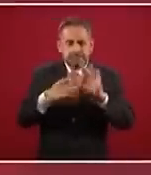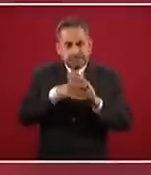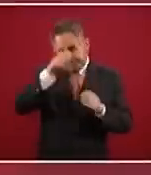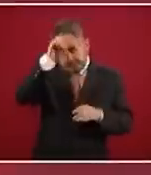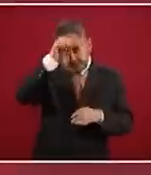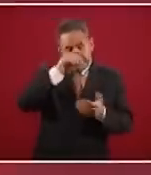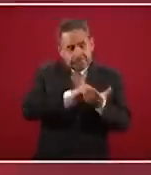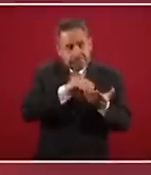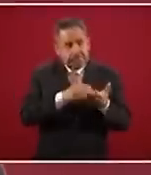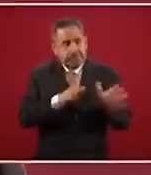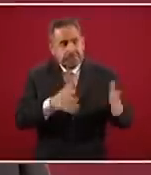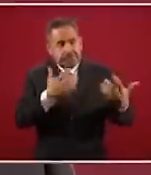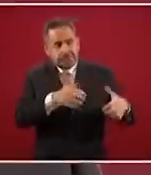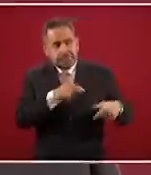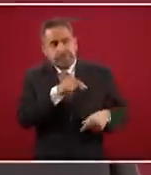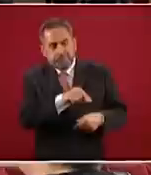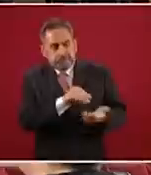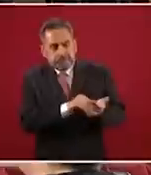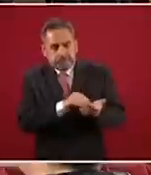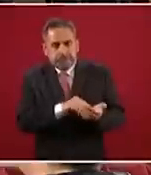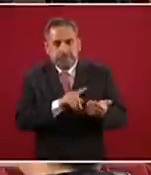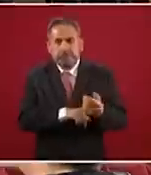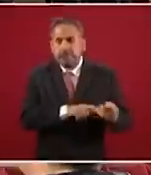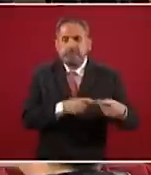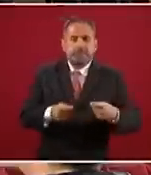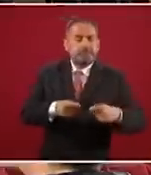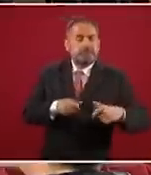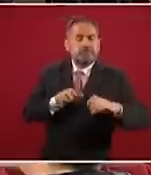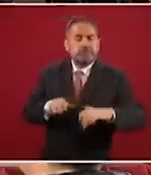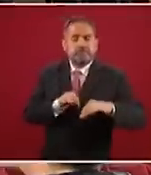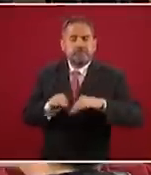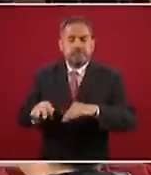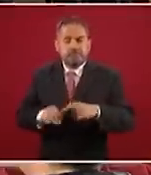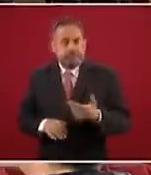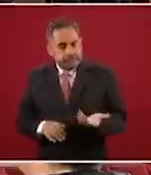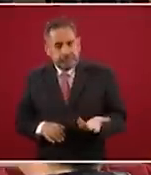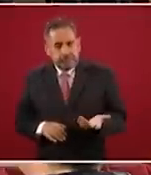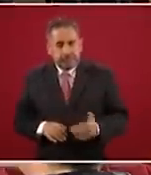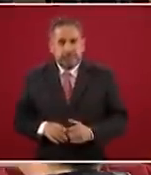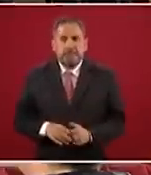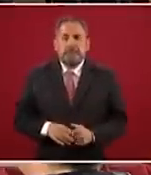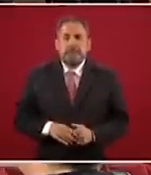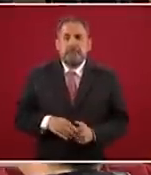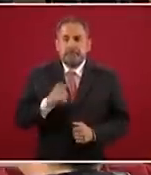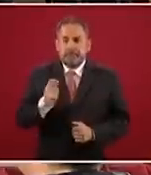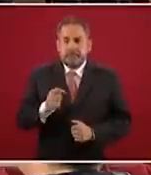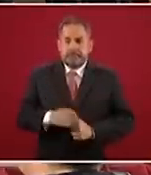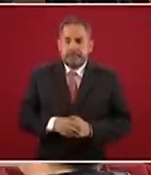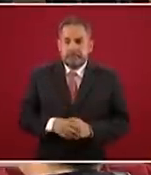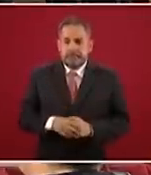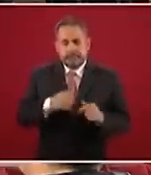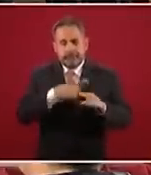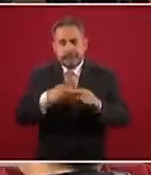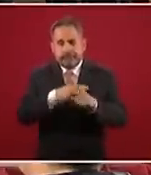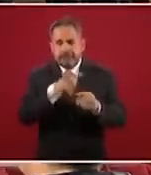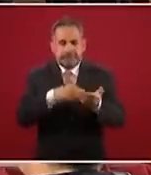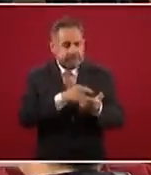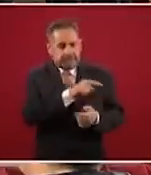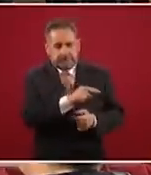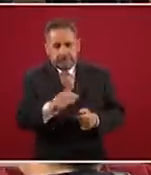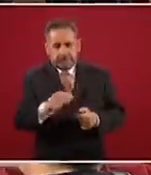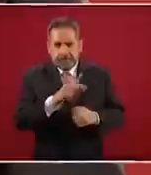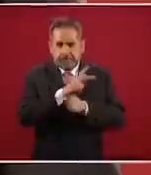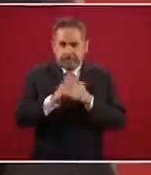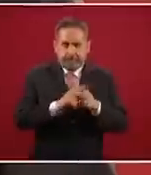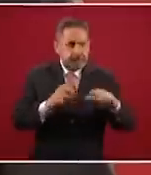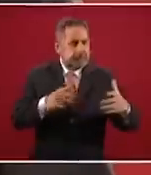estas empresas que dan trabajo, ¿sí?, en distintas partes del país, sobre